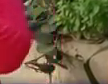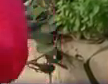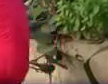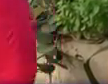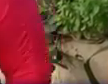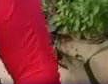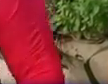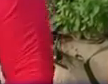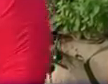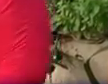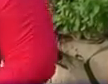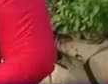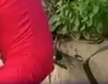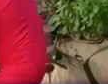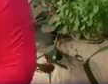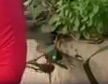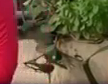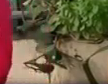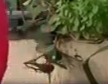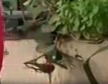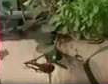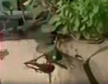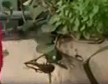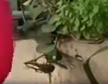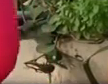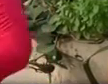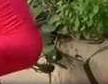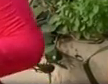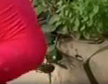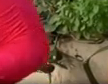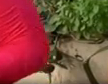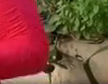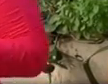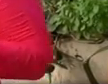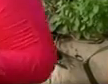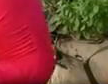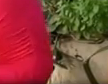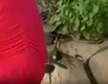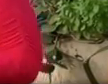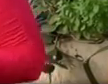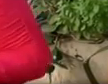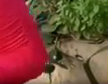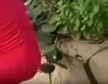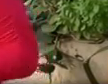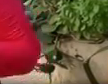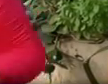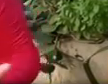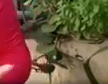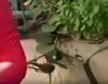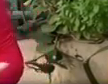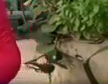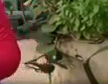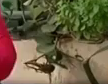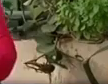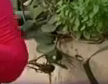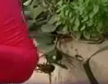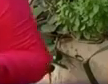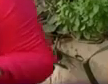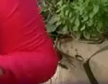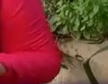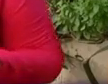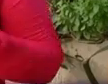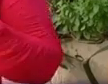y mal ella por se ha todos. robado, chica, mi corazoncito. Eso de burlarse del desconocimiento de los demás no es correcto. Todo